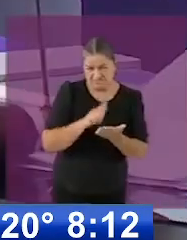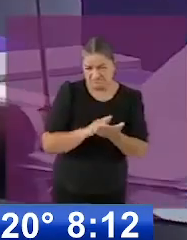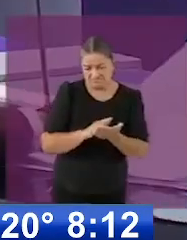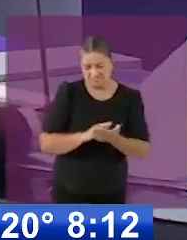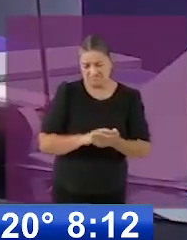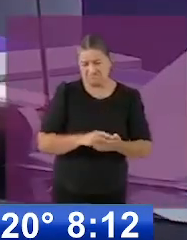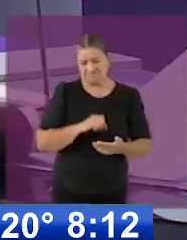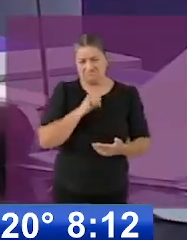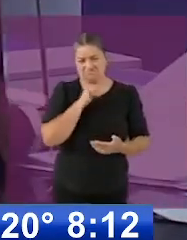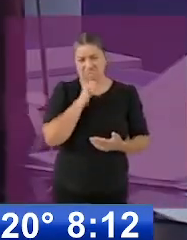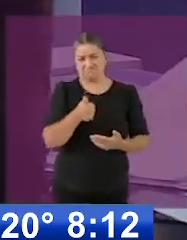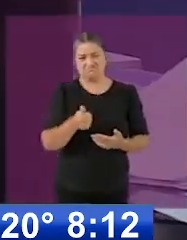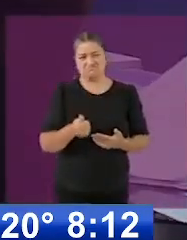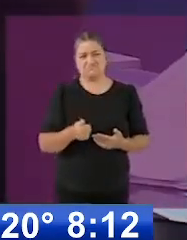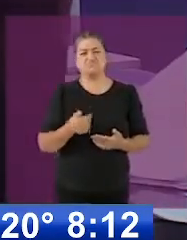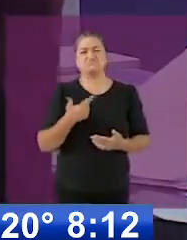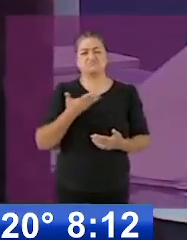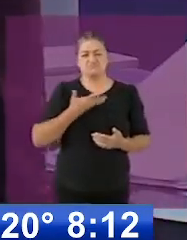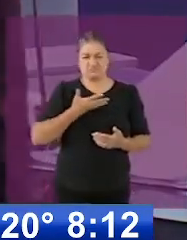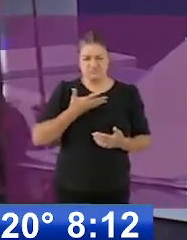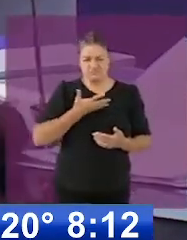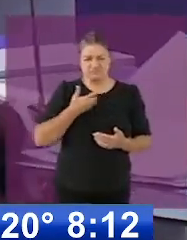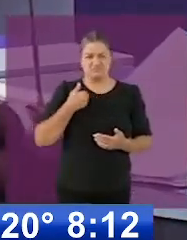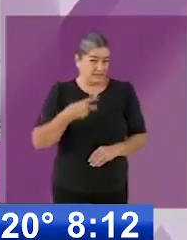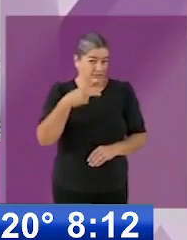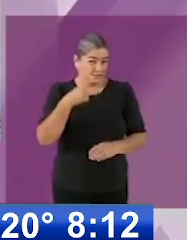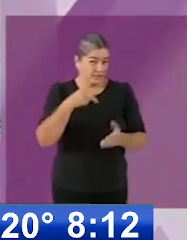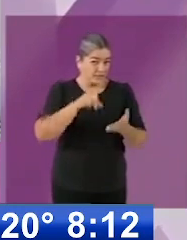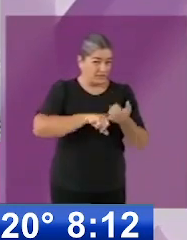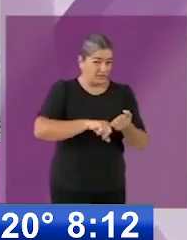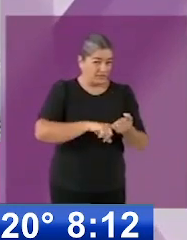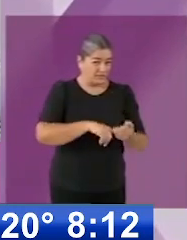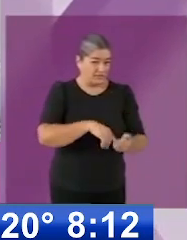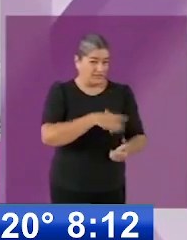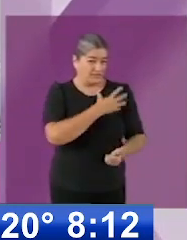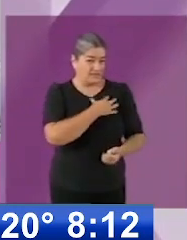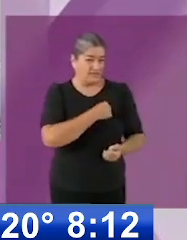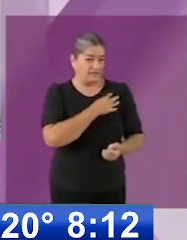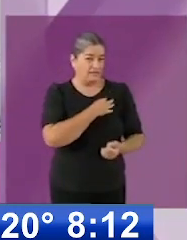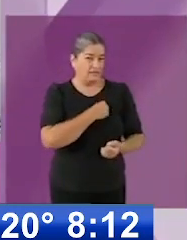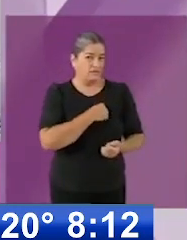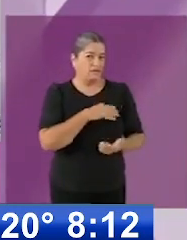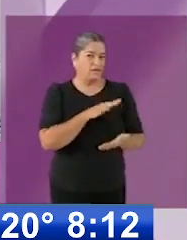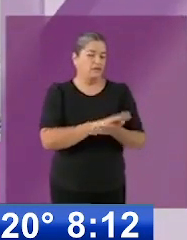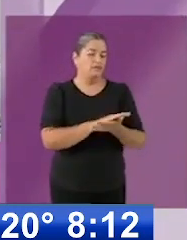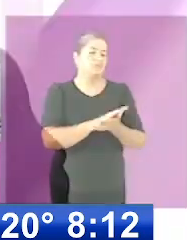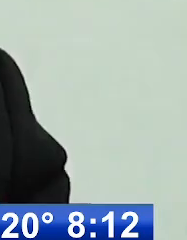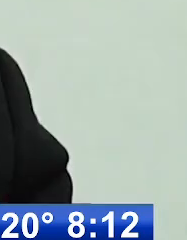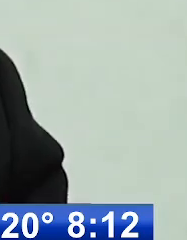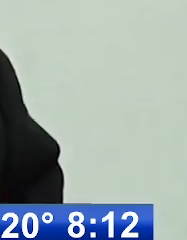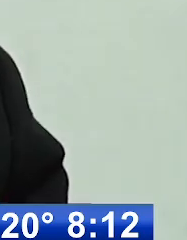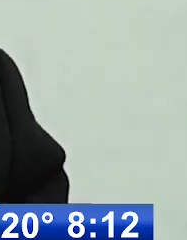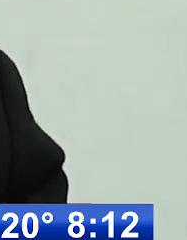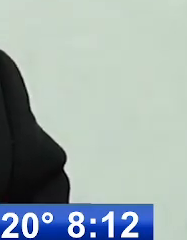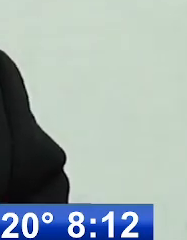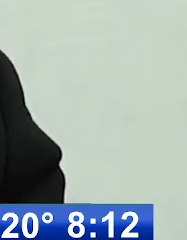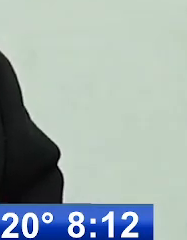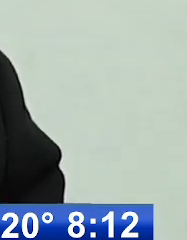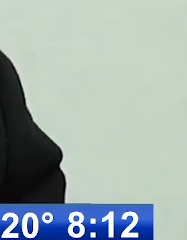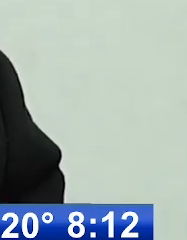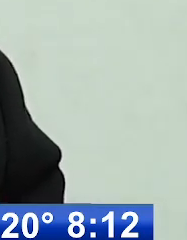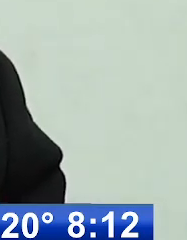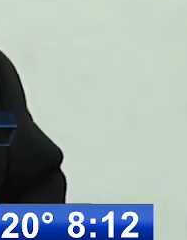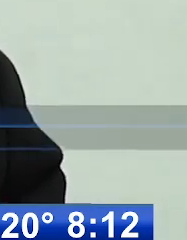tipo de ejercicios para que la ciudadanía pueda estar informada y tome una decisión acertada en las próximas elecciones Qué interesante y